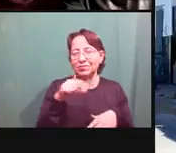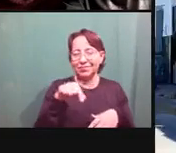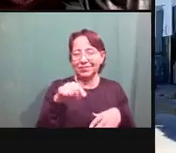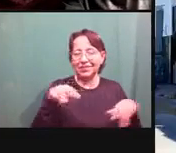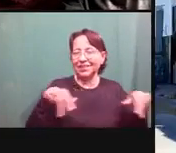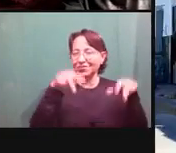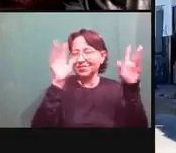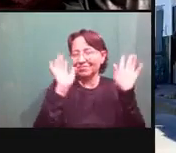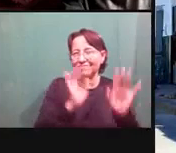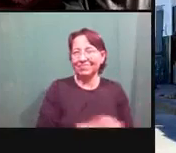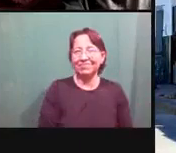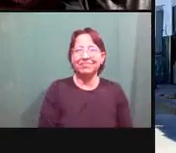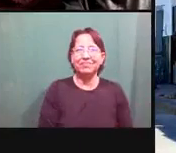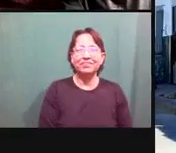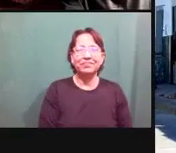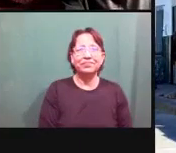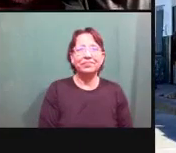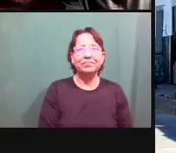sociedad.